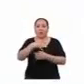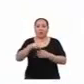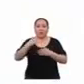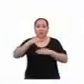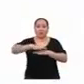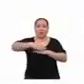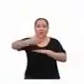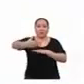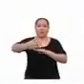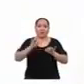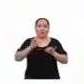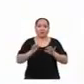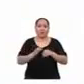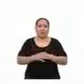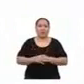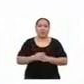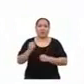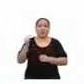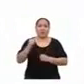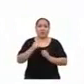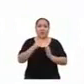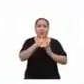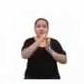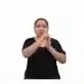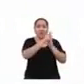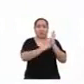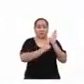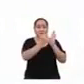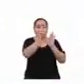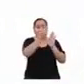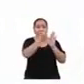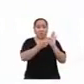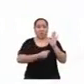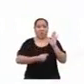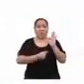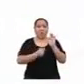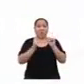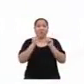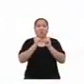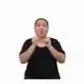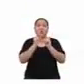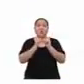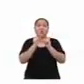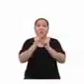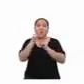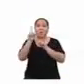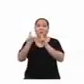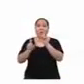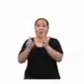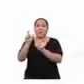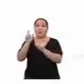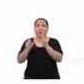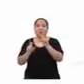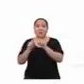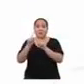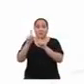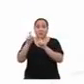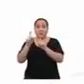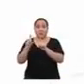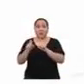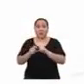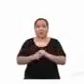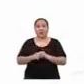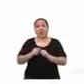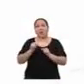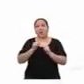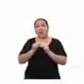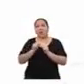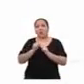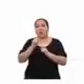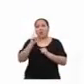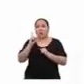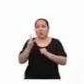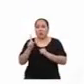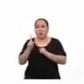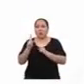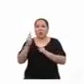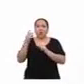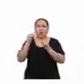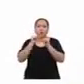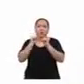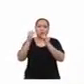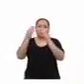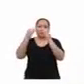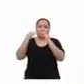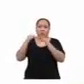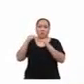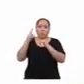La tabla debe contener una columna con la numeración de los encuestados. Encuestado 1, encuestado